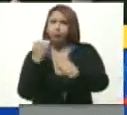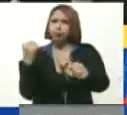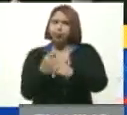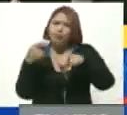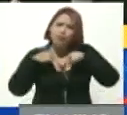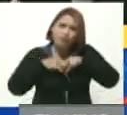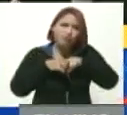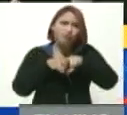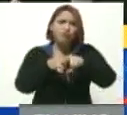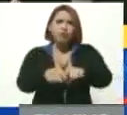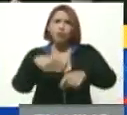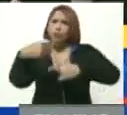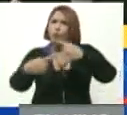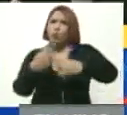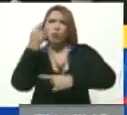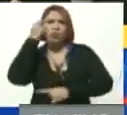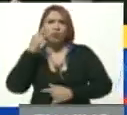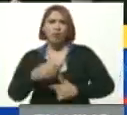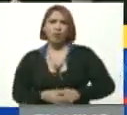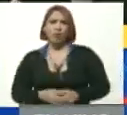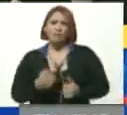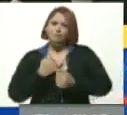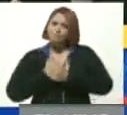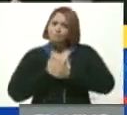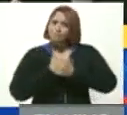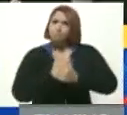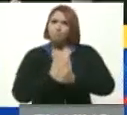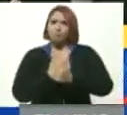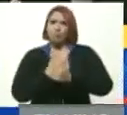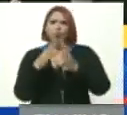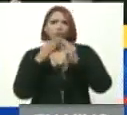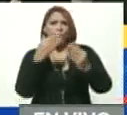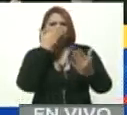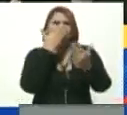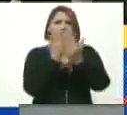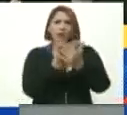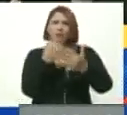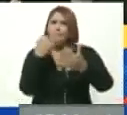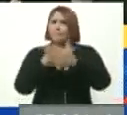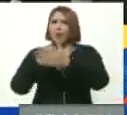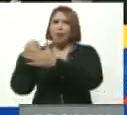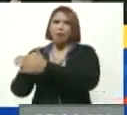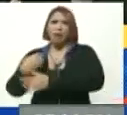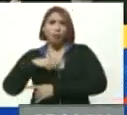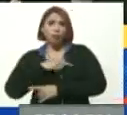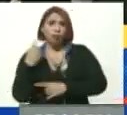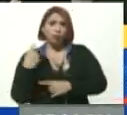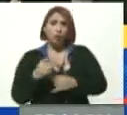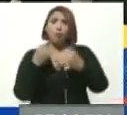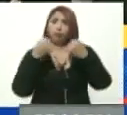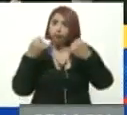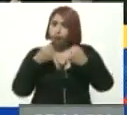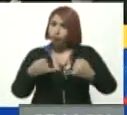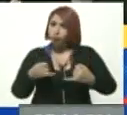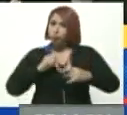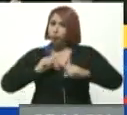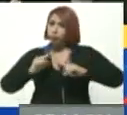pelo todos los días. Con amor, todos los frentes de batalla. Aquí tenemos líneas maestras, fíjate.